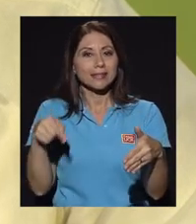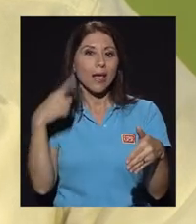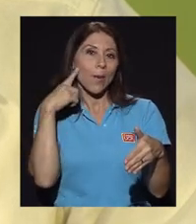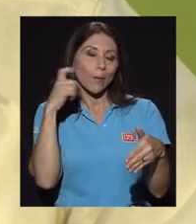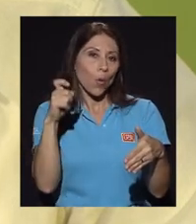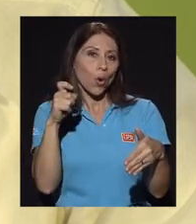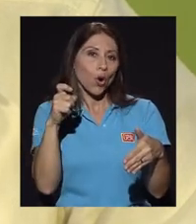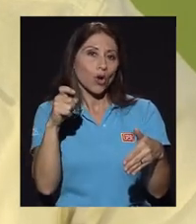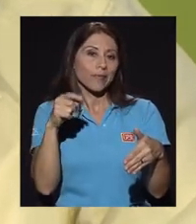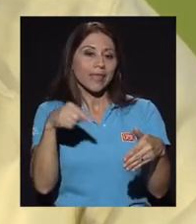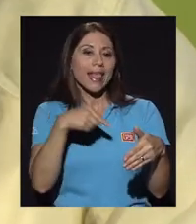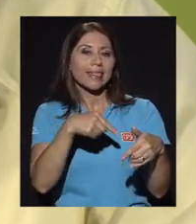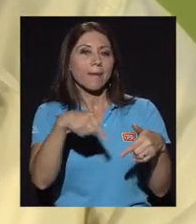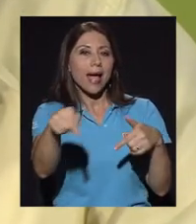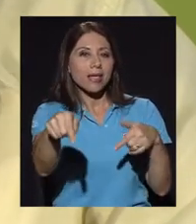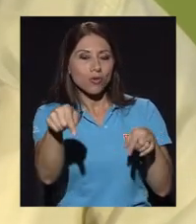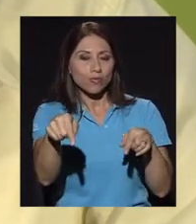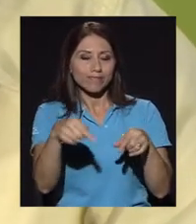por el tamaño de sus caminos.